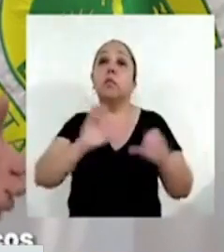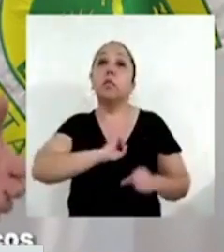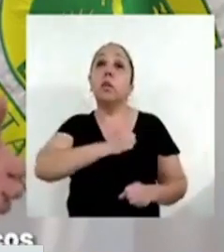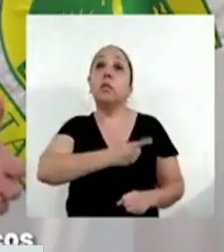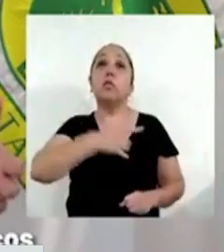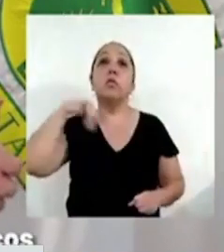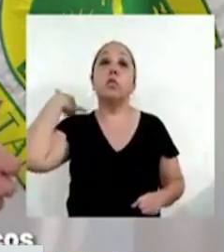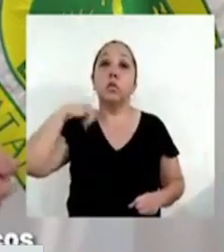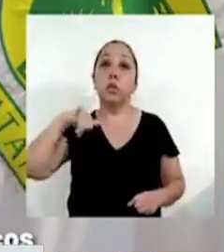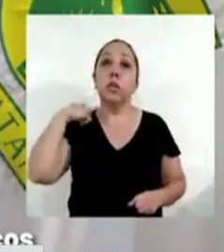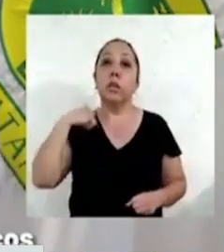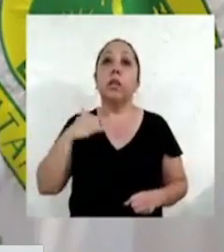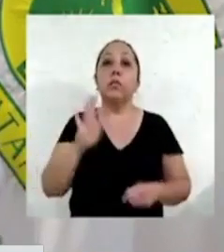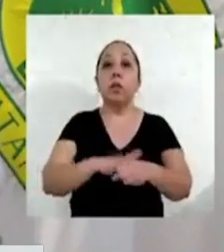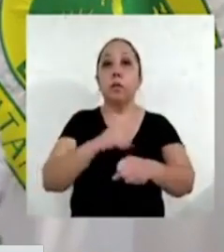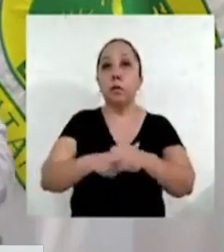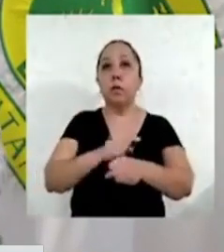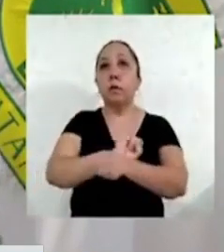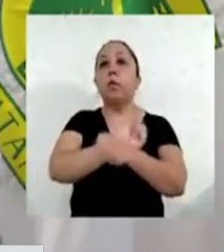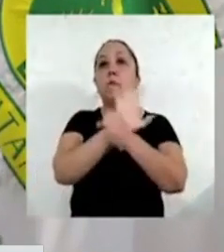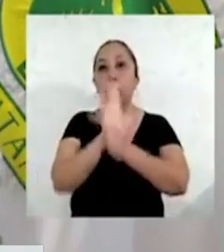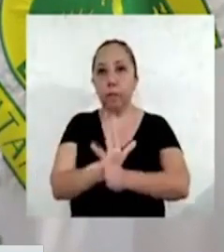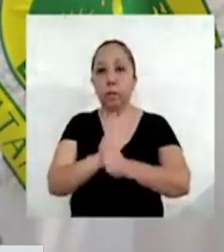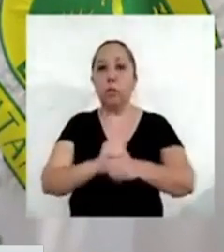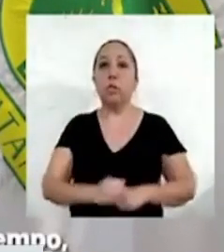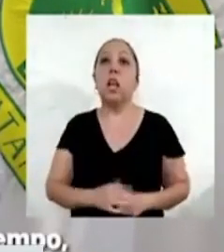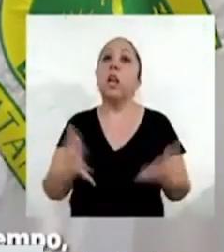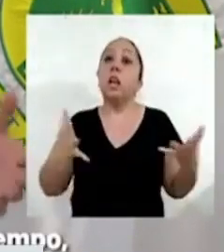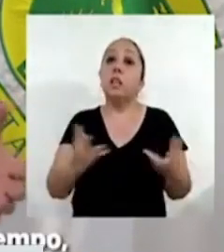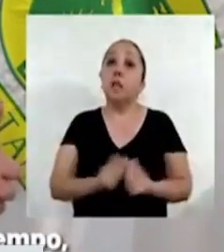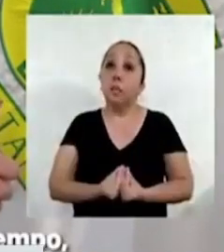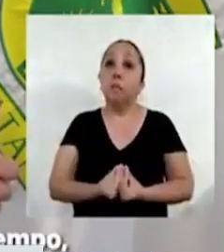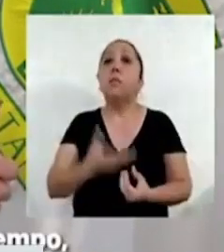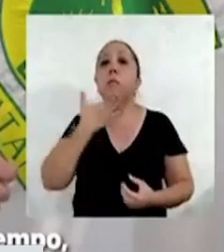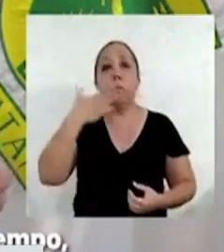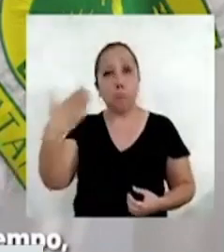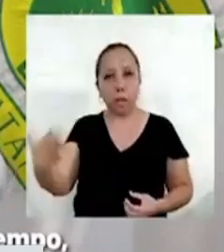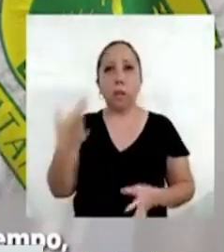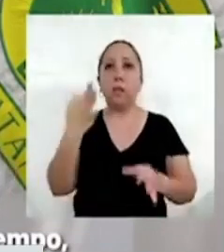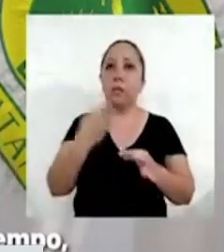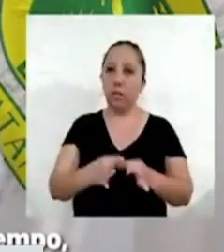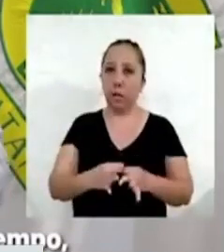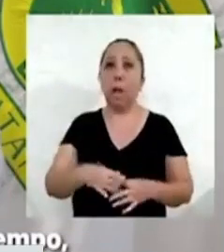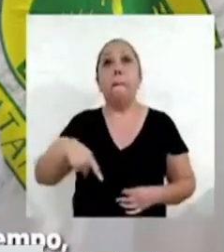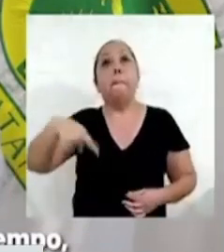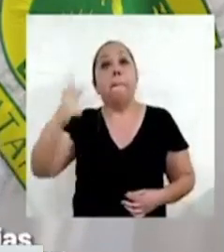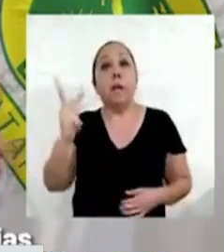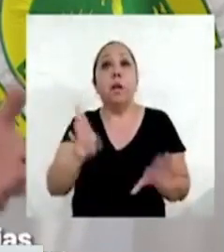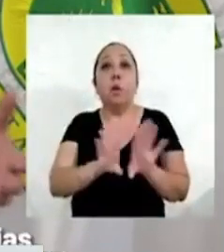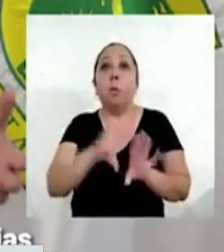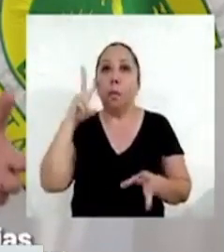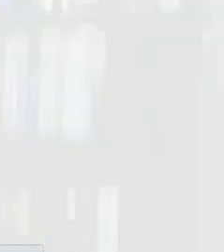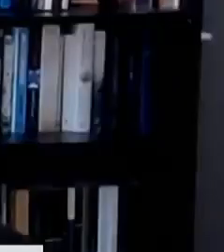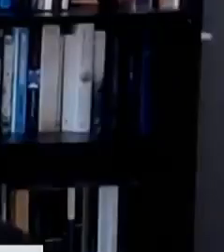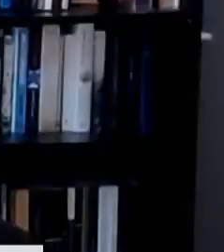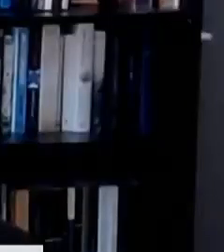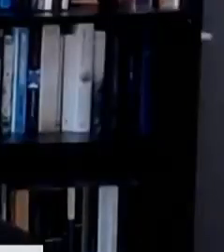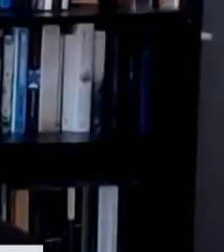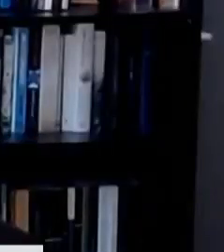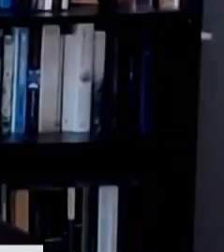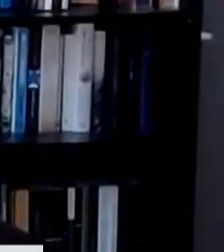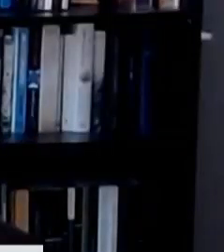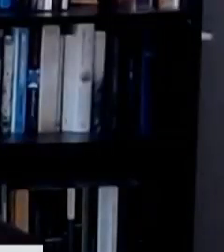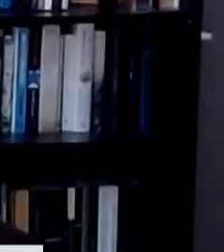medidas porque ciertamente las facultades que tienen los estados y los municipios no son las adecuadas ni son las aptas